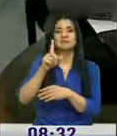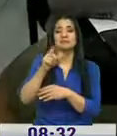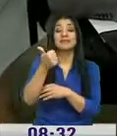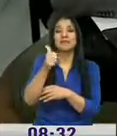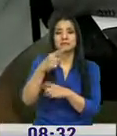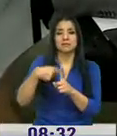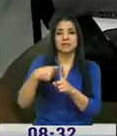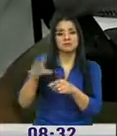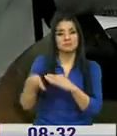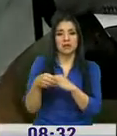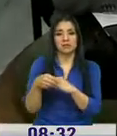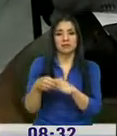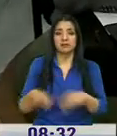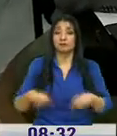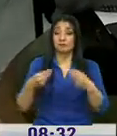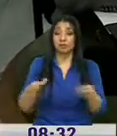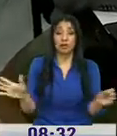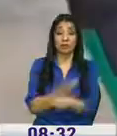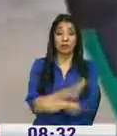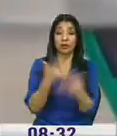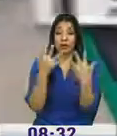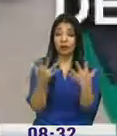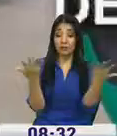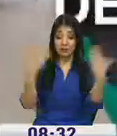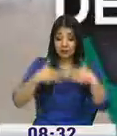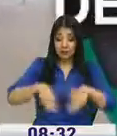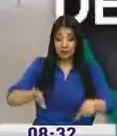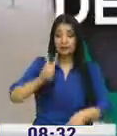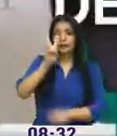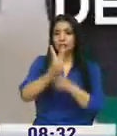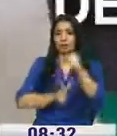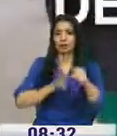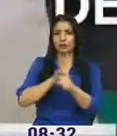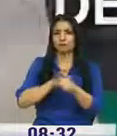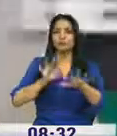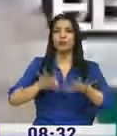estimaría que la entrega de la totalidad de la obra se efectúe en 2 años y 8 meses. Mientras eso sucede, lo que se